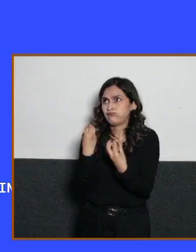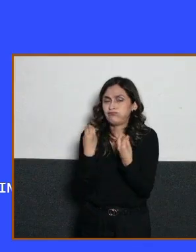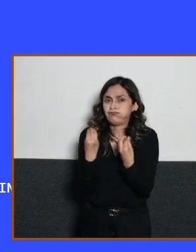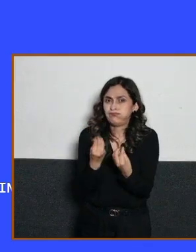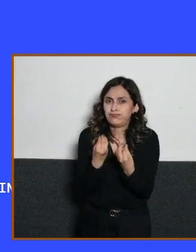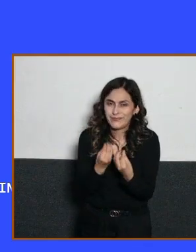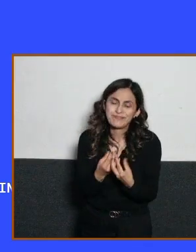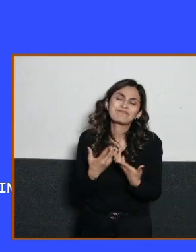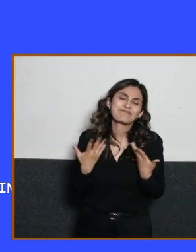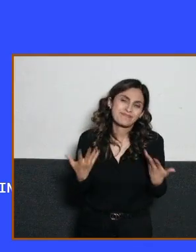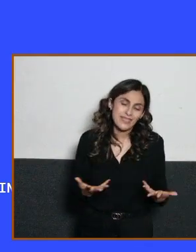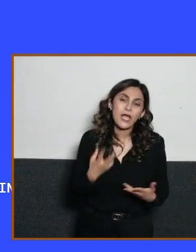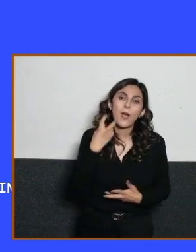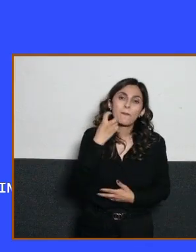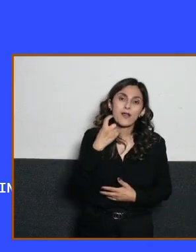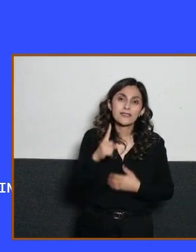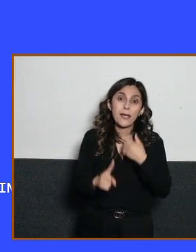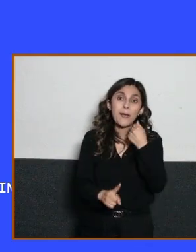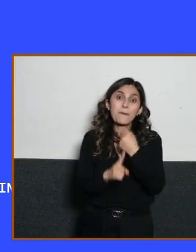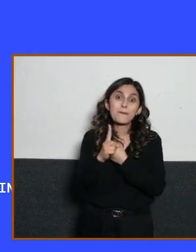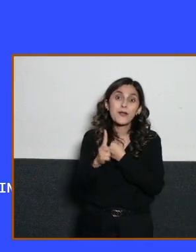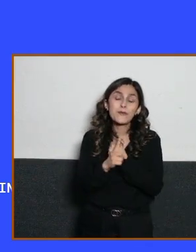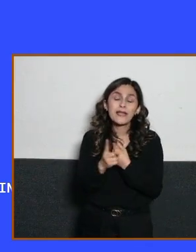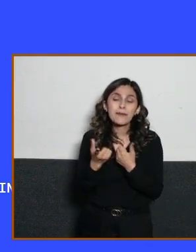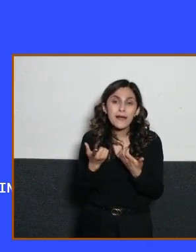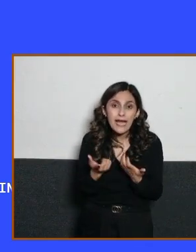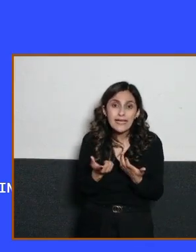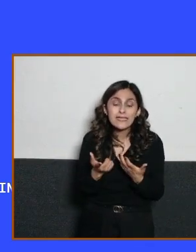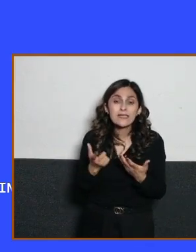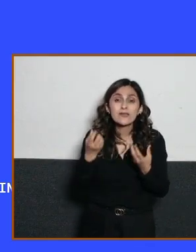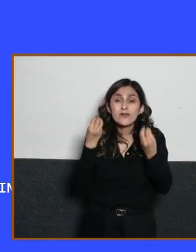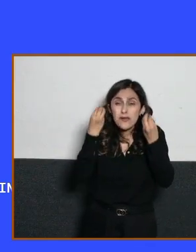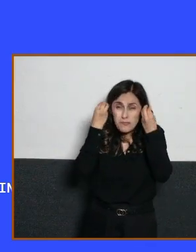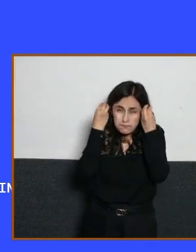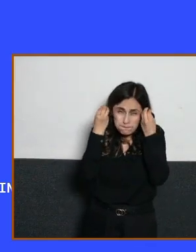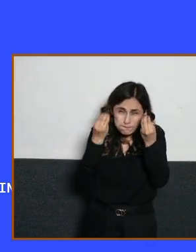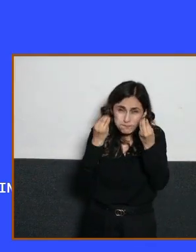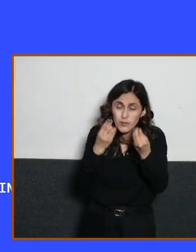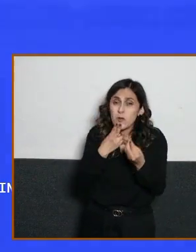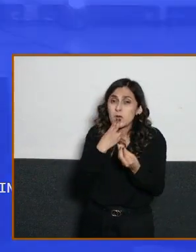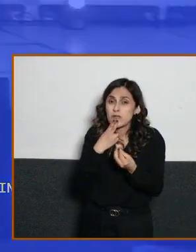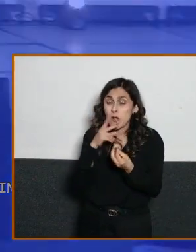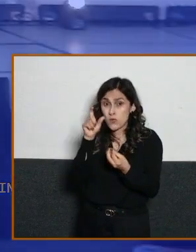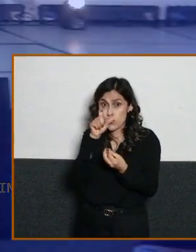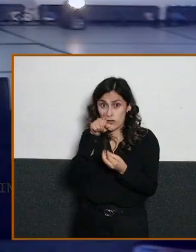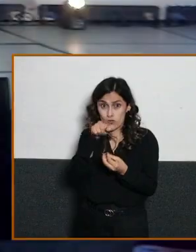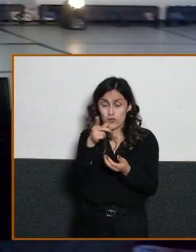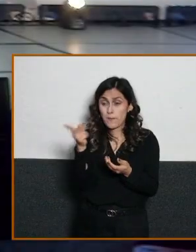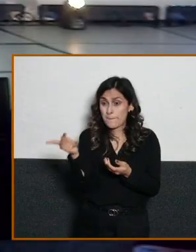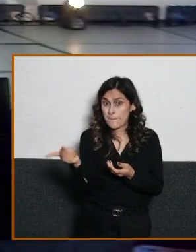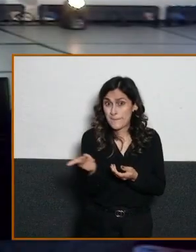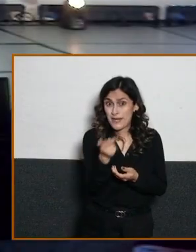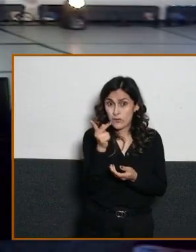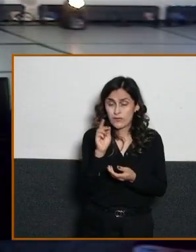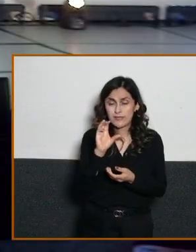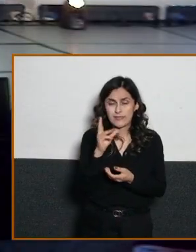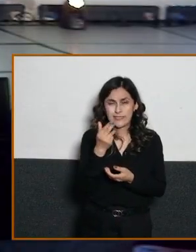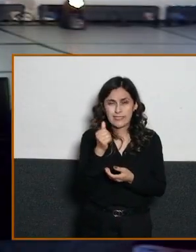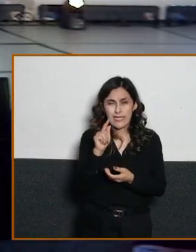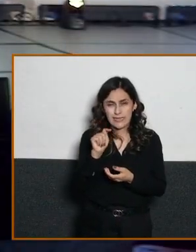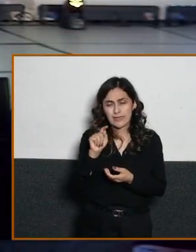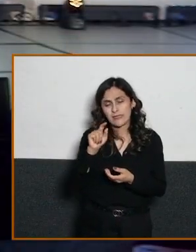dilema o un problema de entender cuánta energía se llevan estas cosas. Cada vez que ustedes le preguntan a